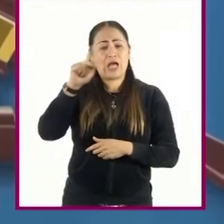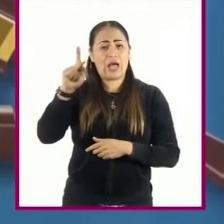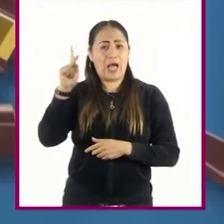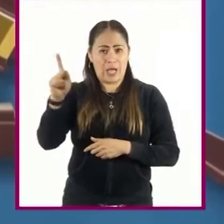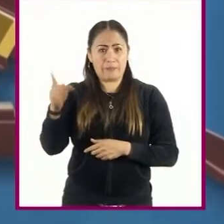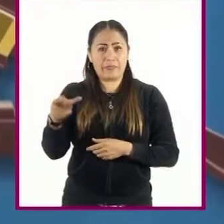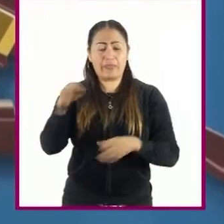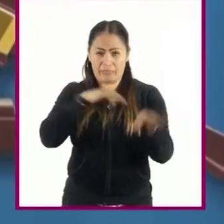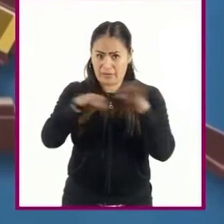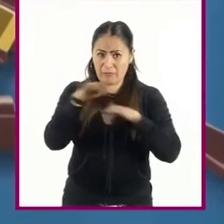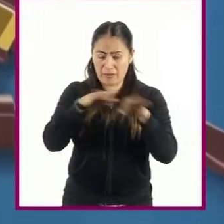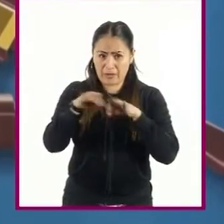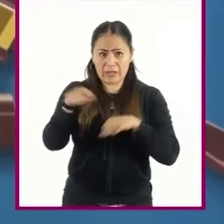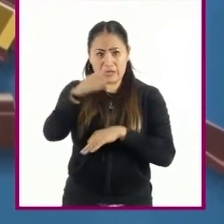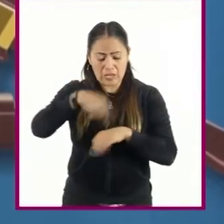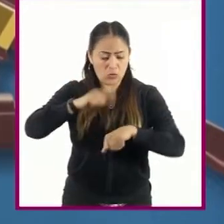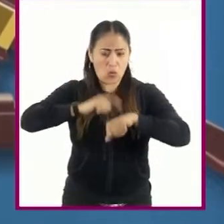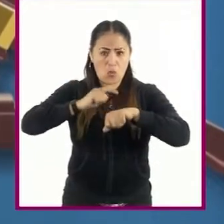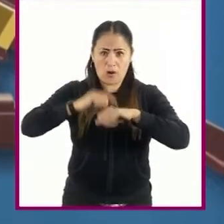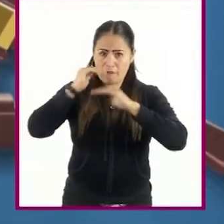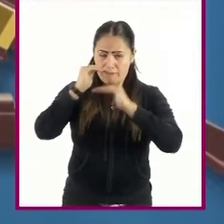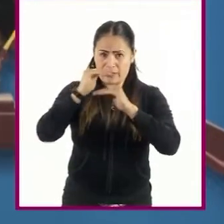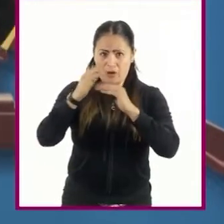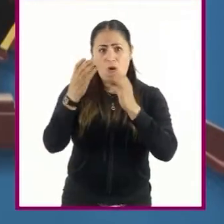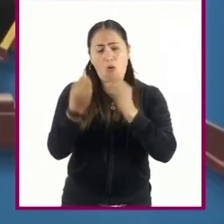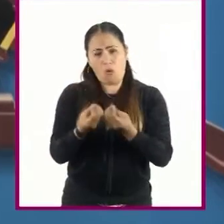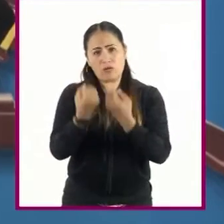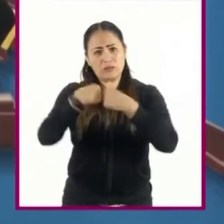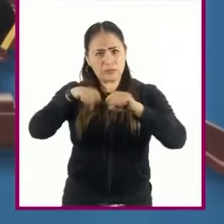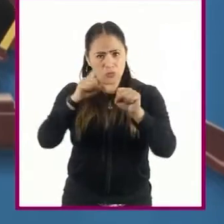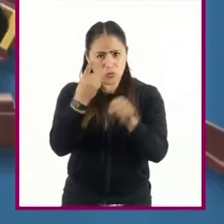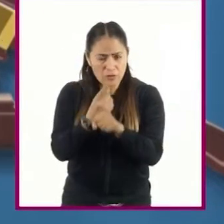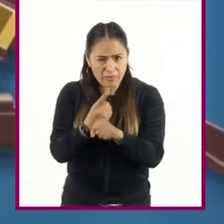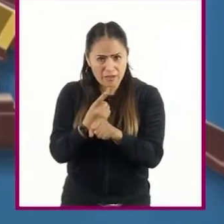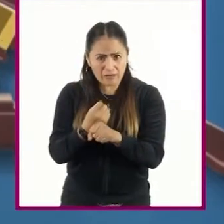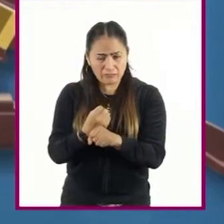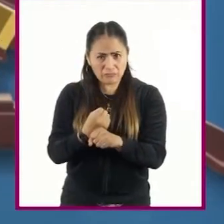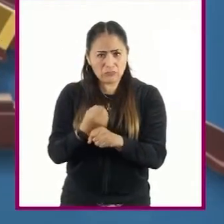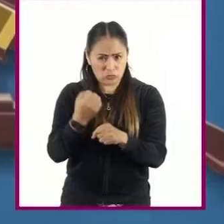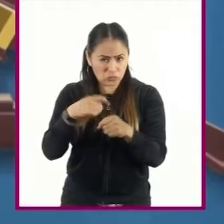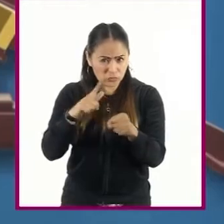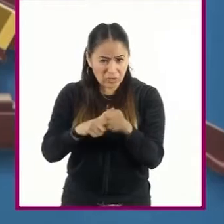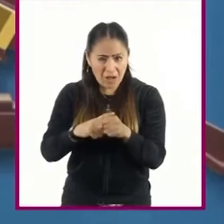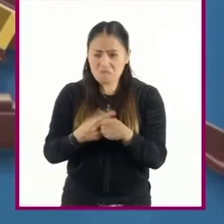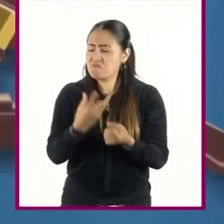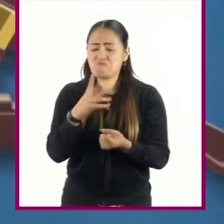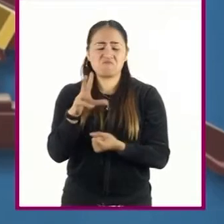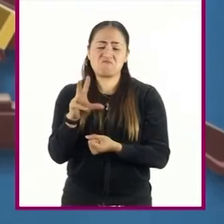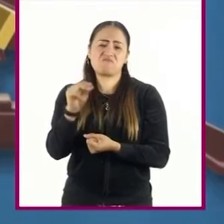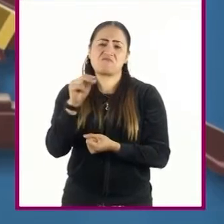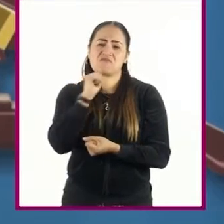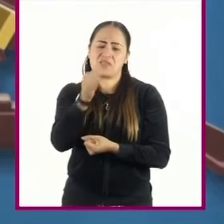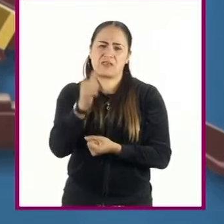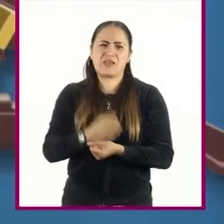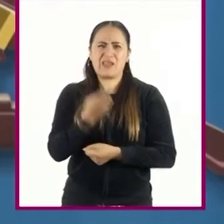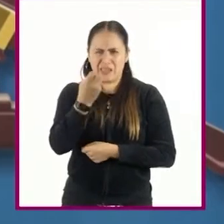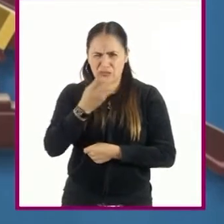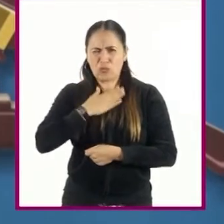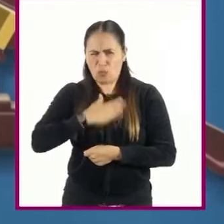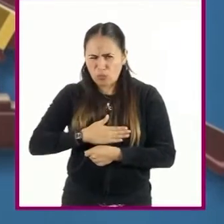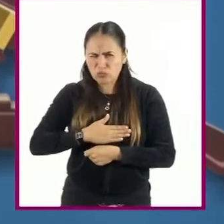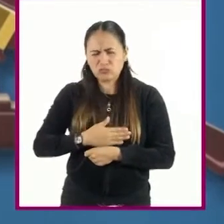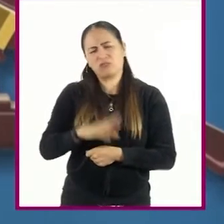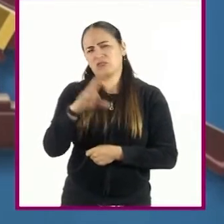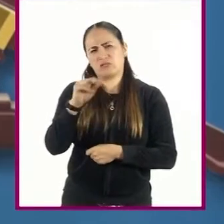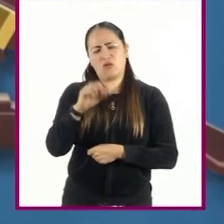fijos ni prestaciones como la seguridad social. ¿Es esto justo? Algunas de esas plataformas tienen sus